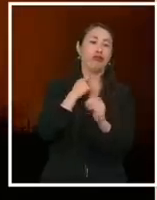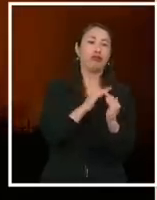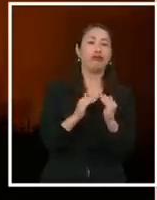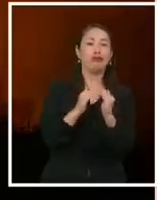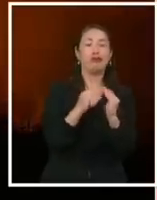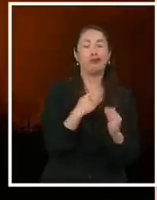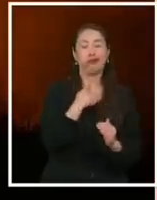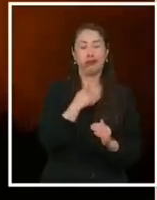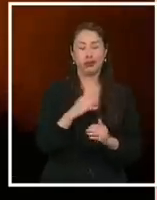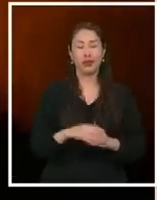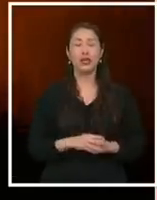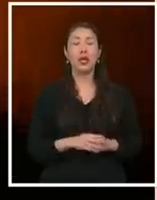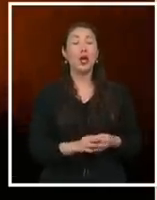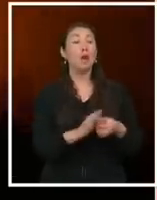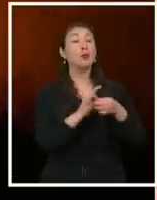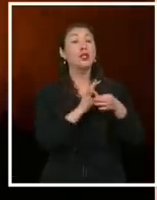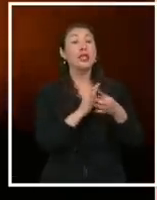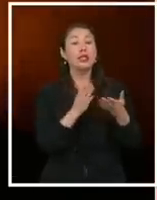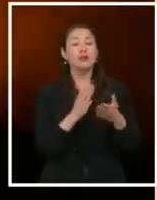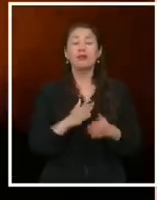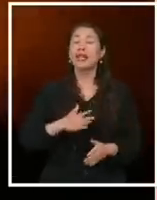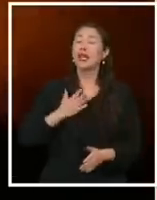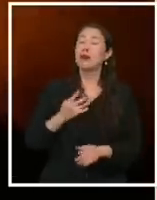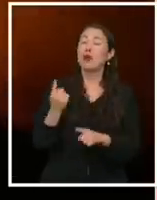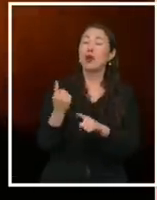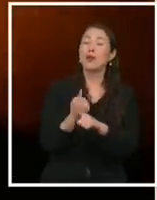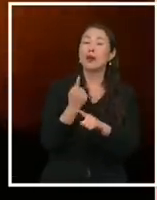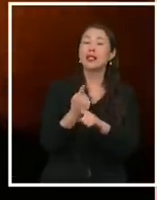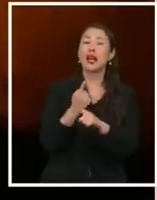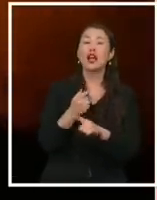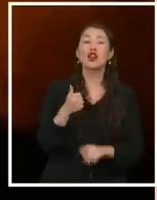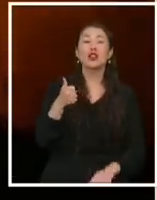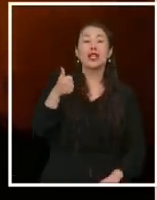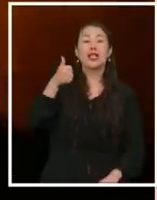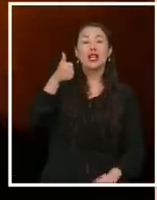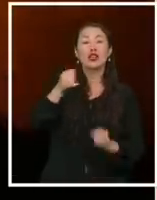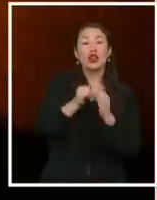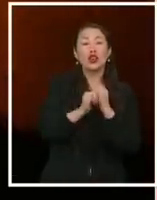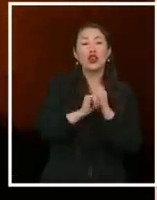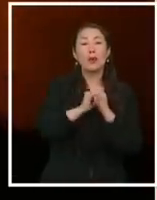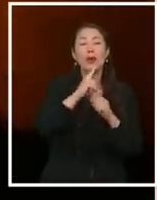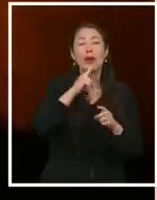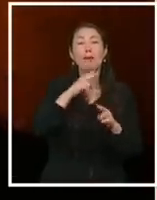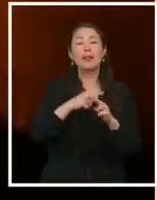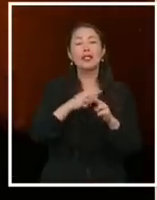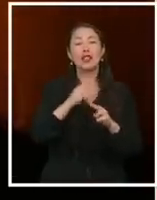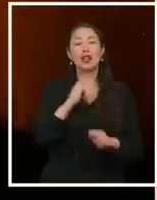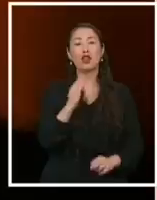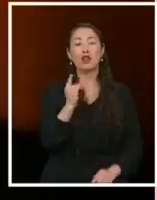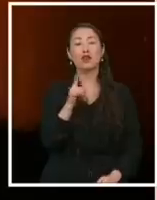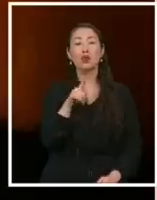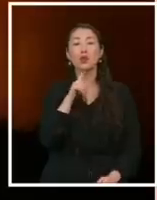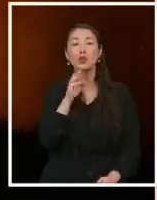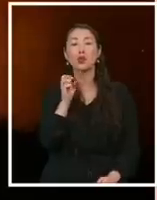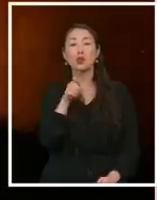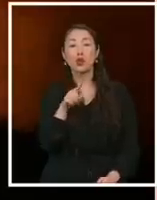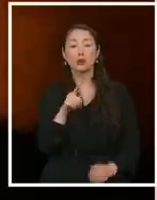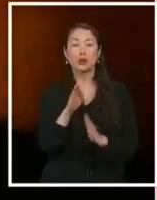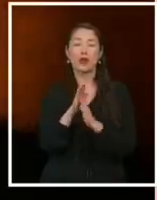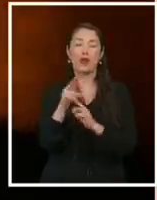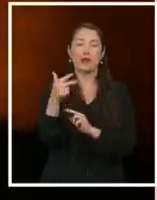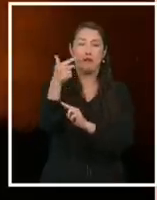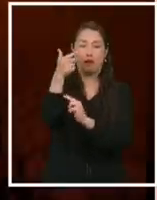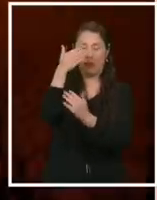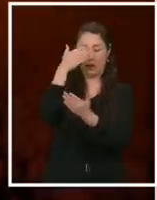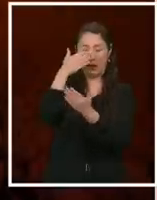Muchas gracias. Queremos también conversar con el director de ONEMI Regional, Mauricio Bustos. Por favor, si se puede ubicar frente a cámaras. La